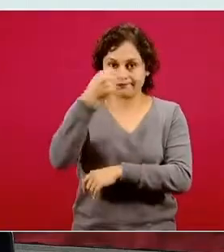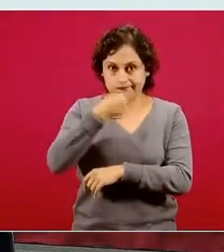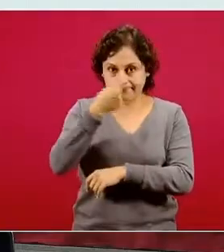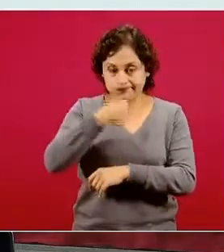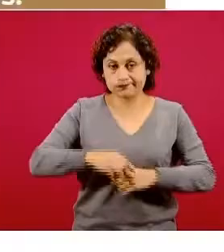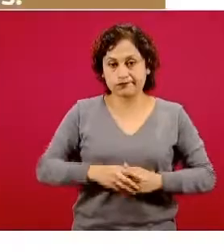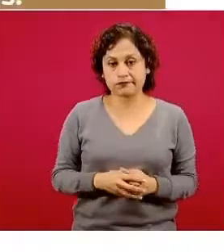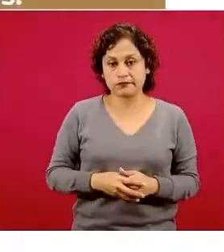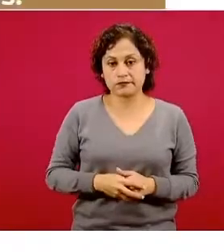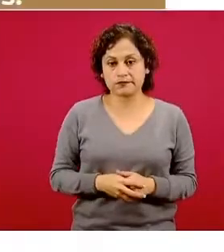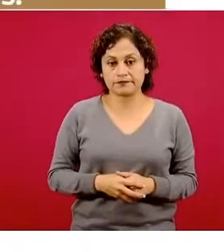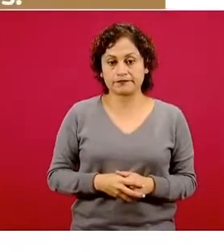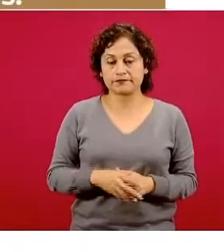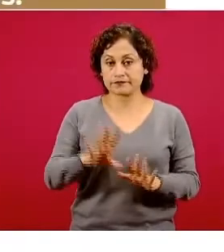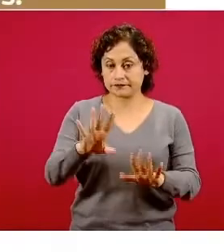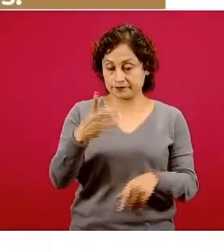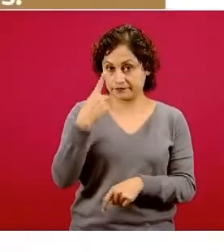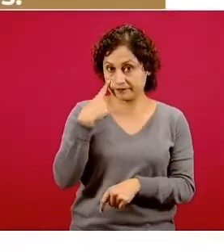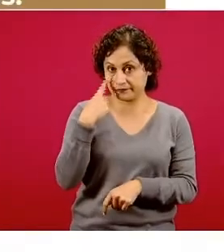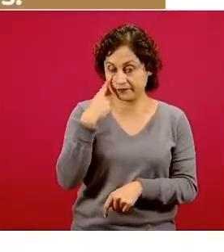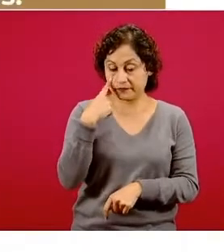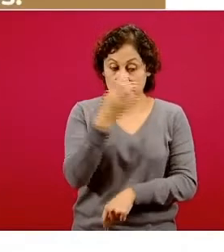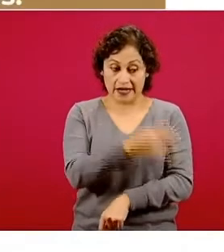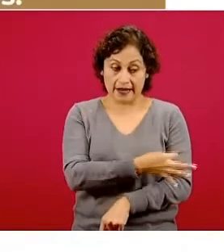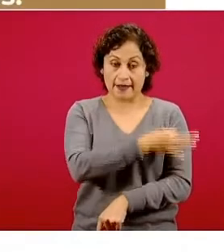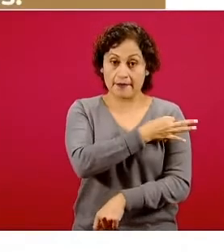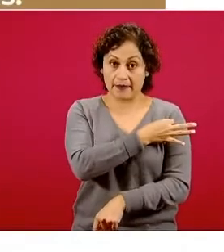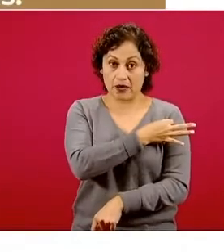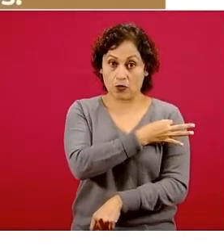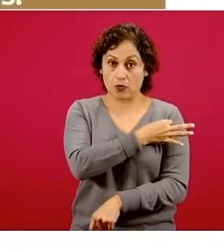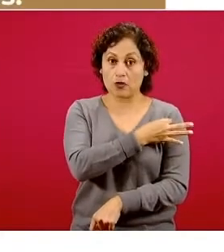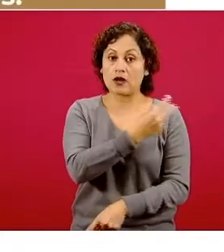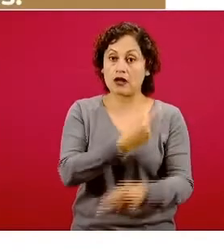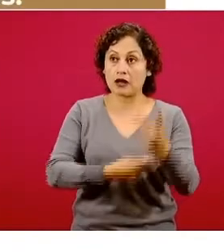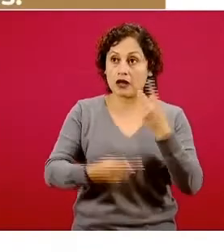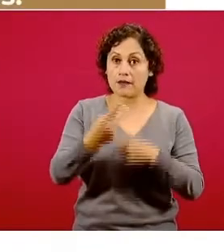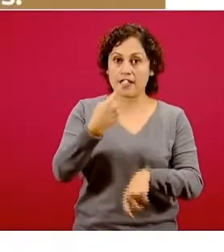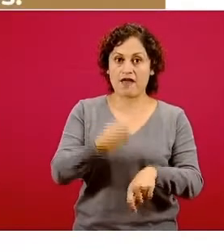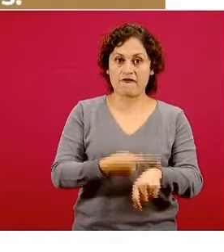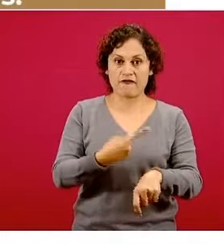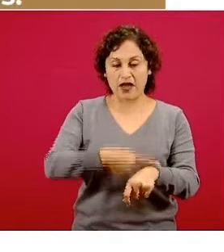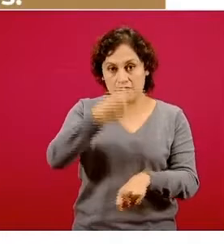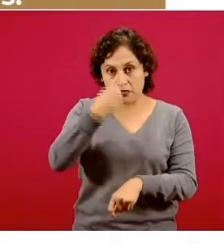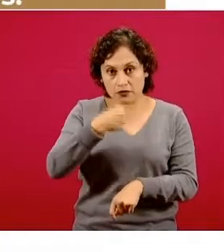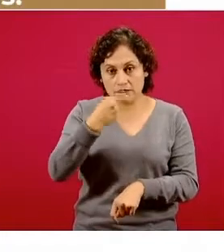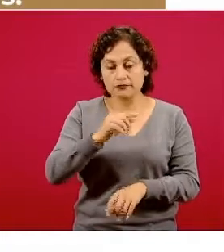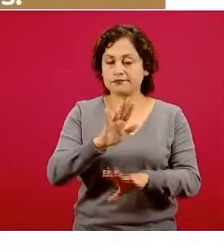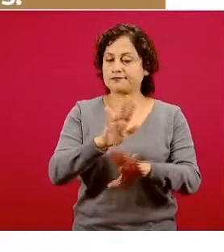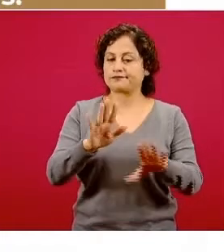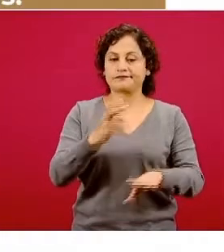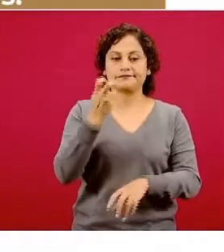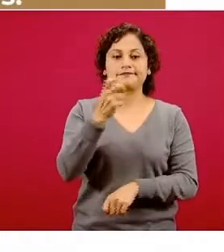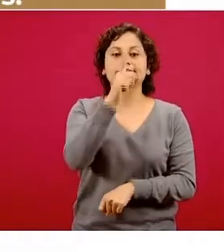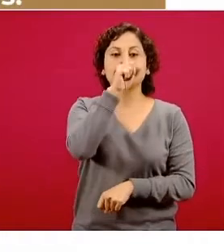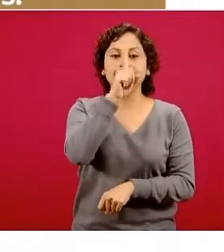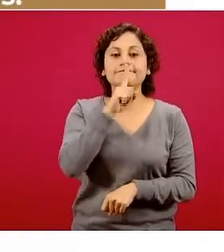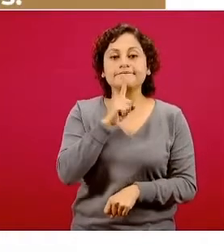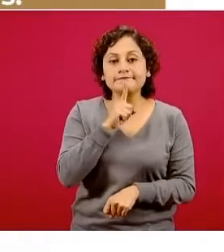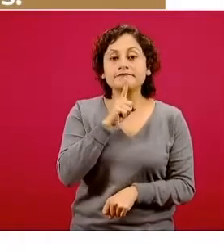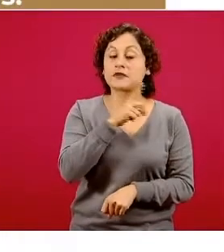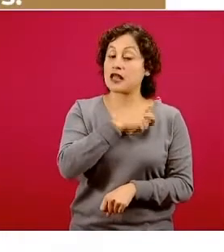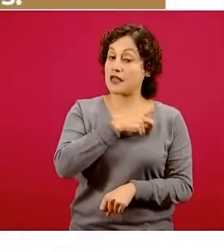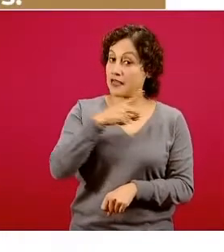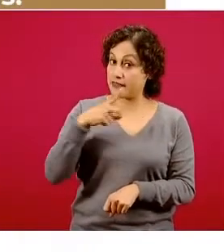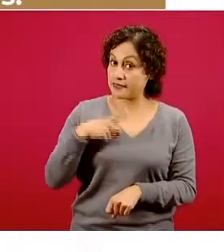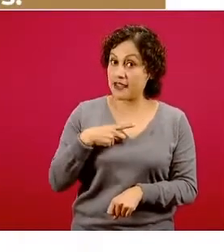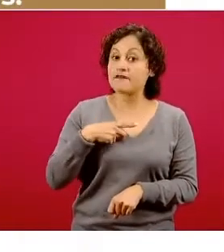La vacuna no enferma. La vacuna no enferma, hay que ir a aplicarnos nuestra vacuna